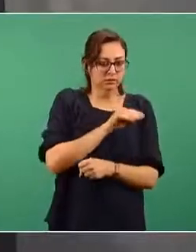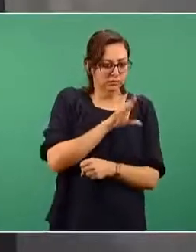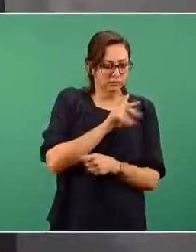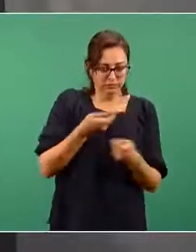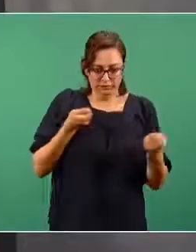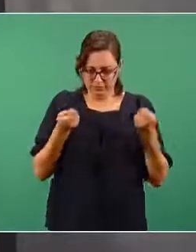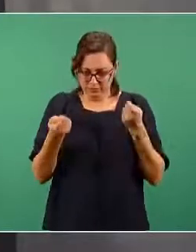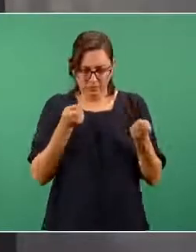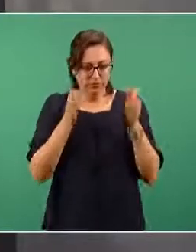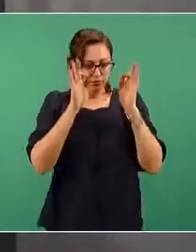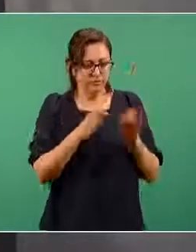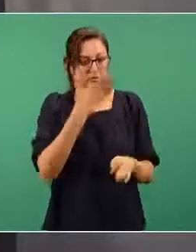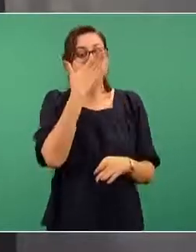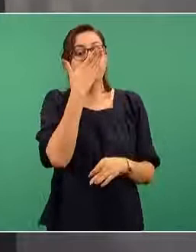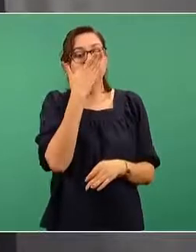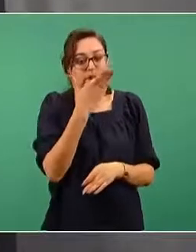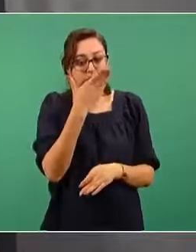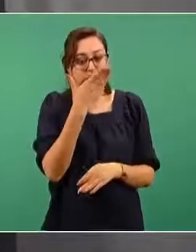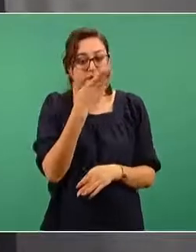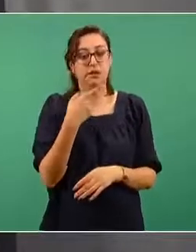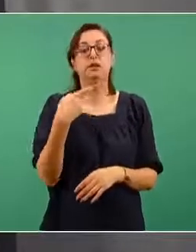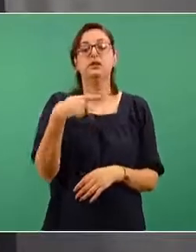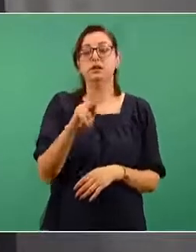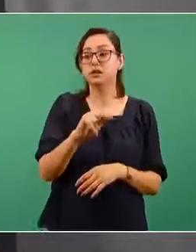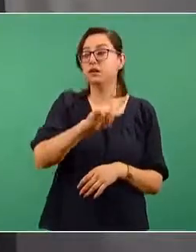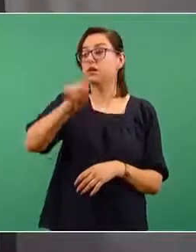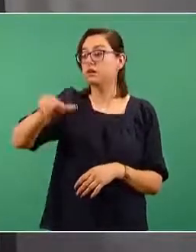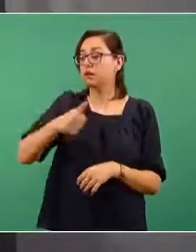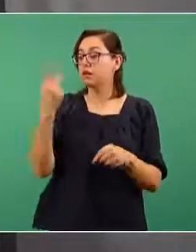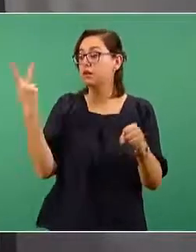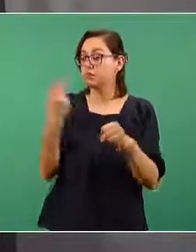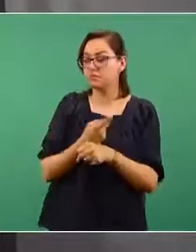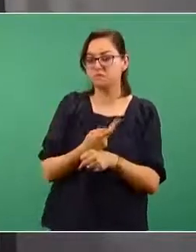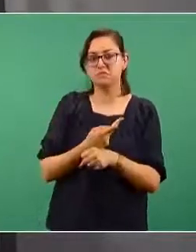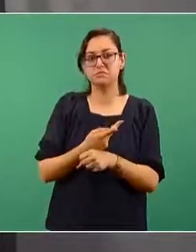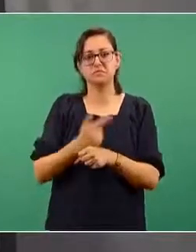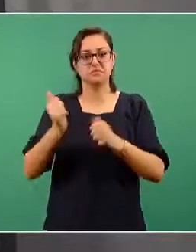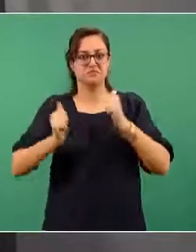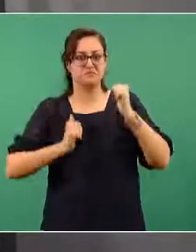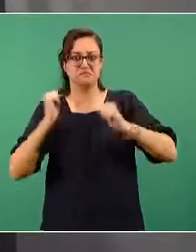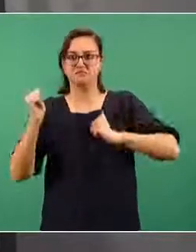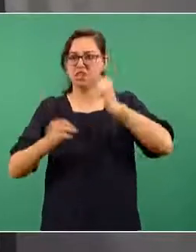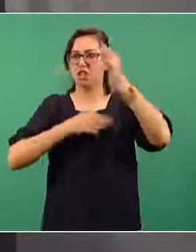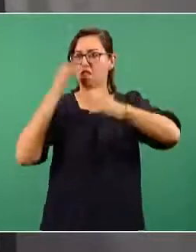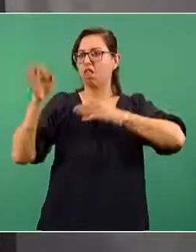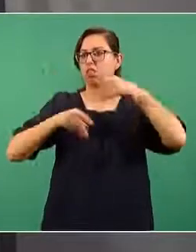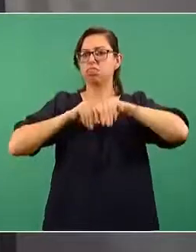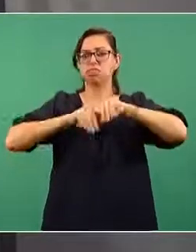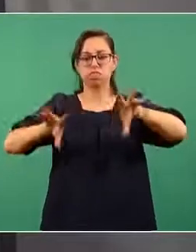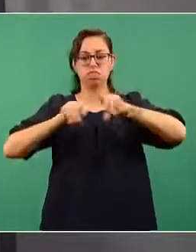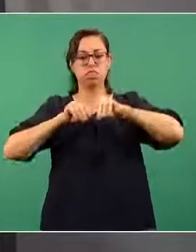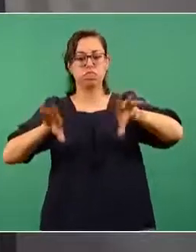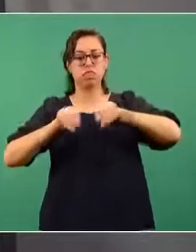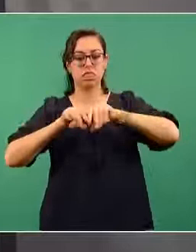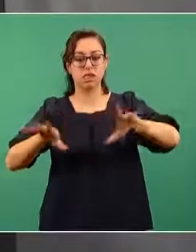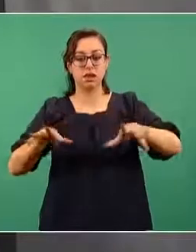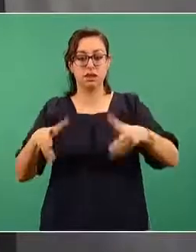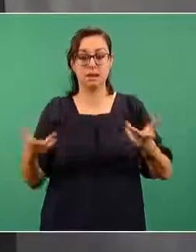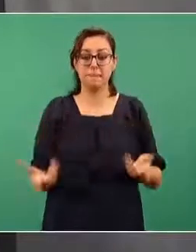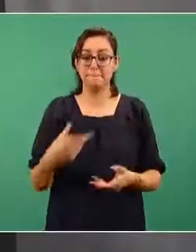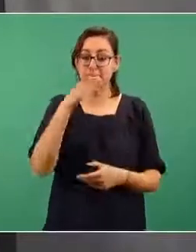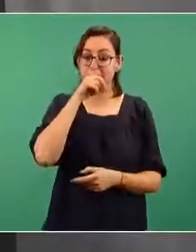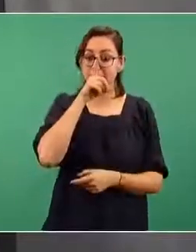sarampión, pero después vino una escalada de desprestigio a la vacuna contra el sarampión con la